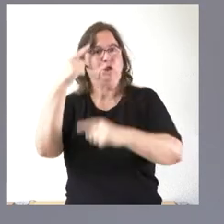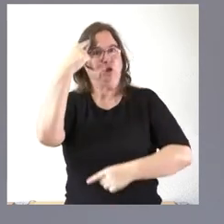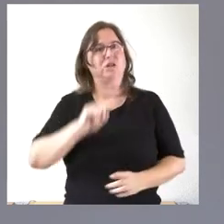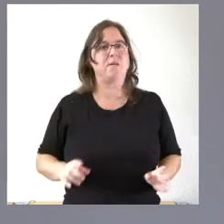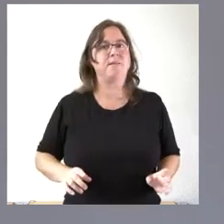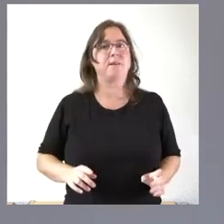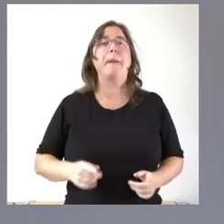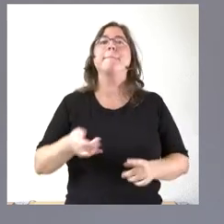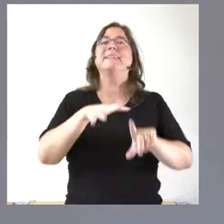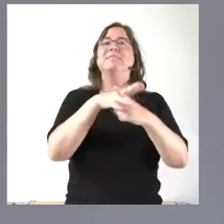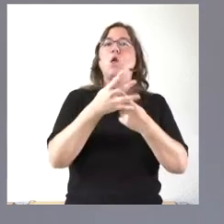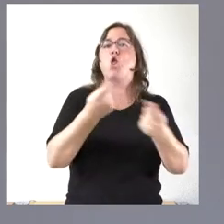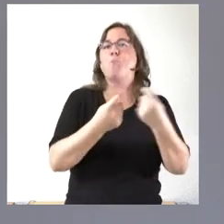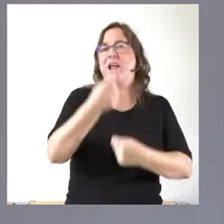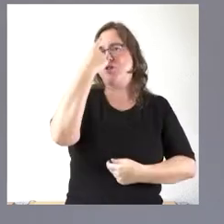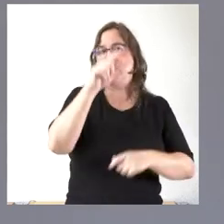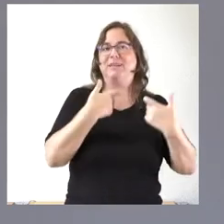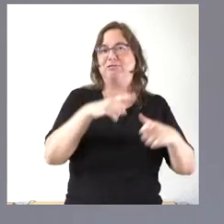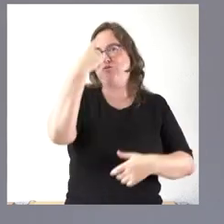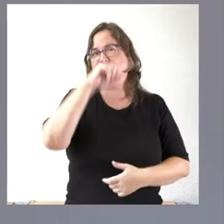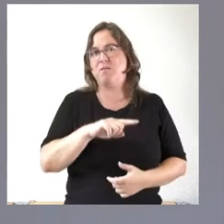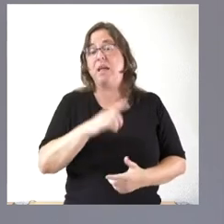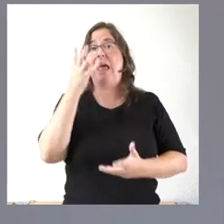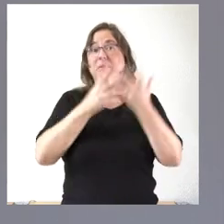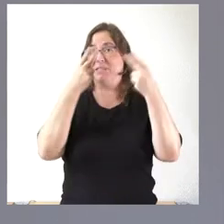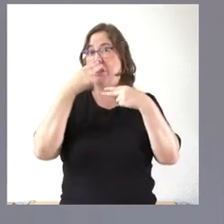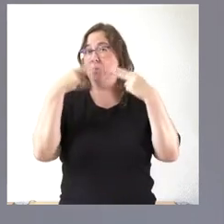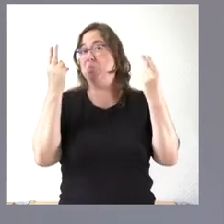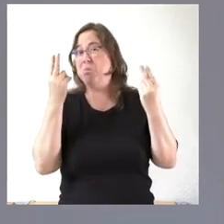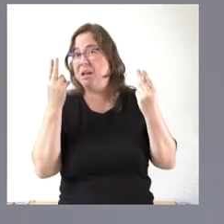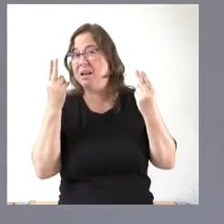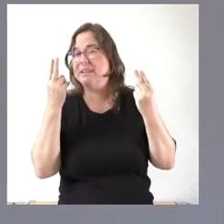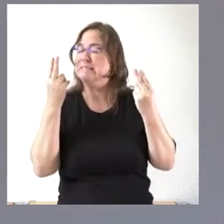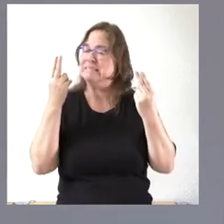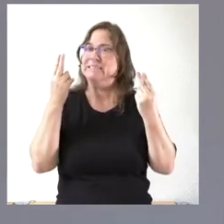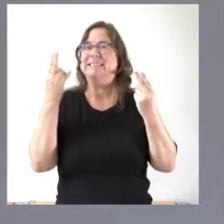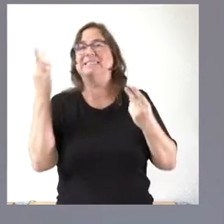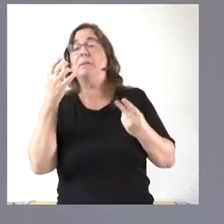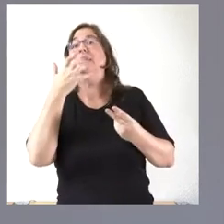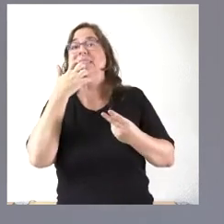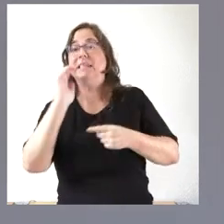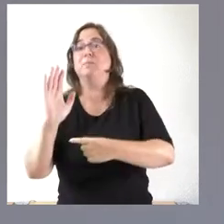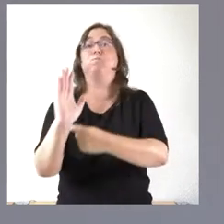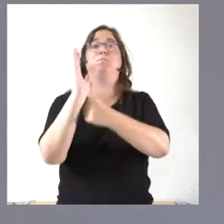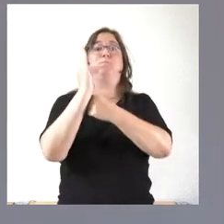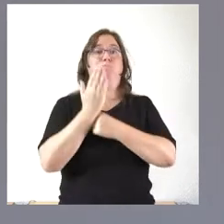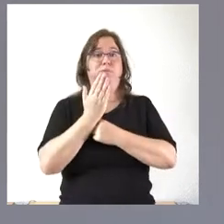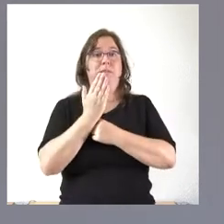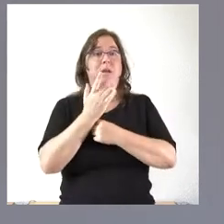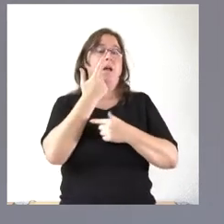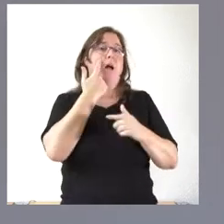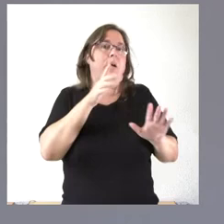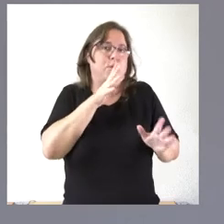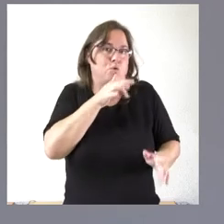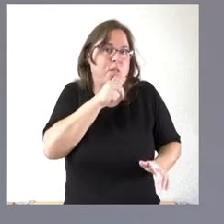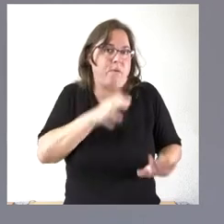el mercado, quienes conocen el sector, y a las administraciones públicas nos corresponde, en su caso, si hubiera solicitudes, que eso es algo que a día de hoy no lo ha